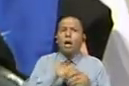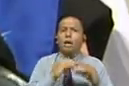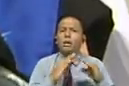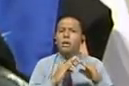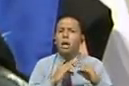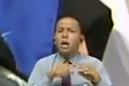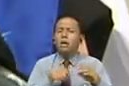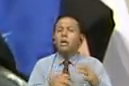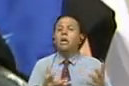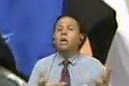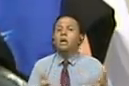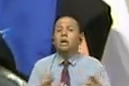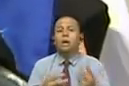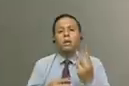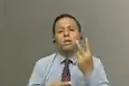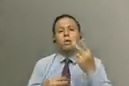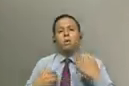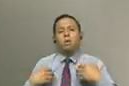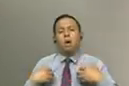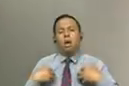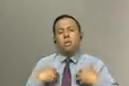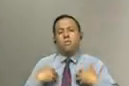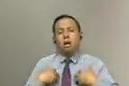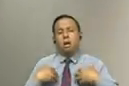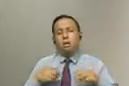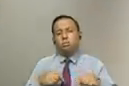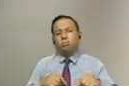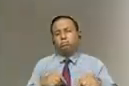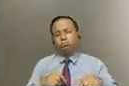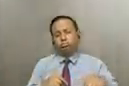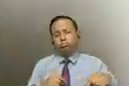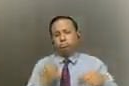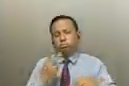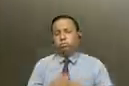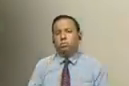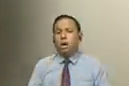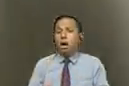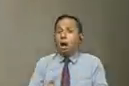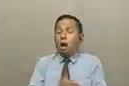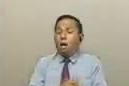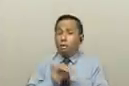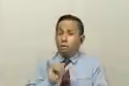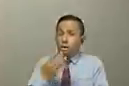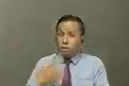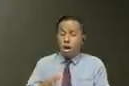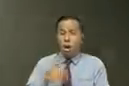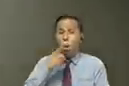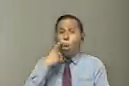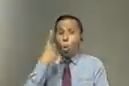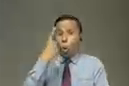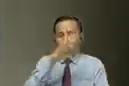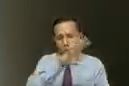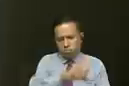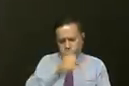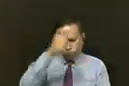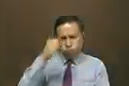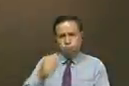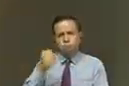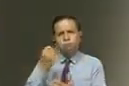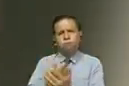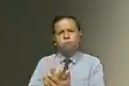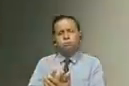estaba el señor se encontraban dos perros más. Durante el fin de semana se detuvo a un sospechoso por este caso, sin embargo fue liberado, pues se debe